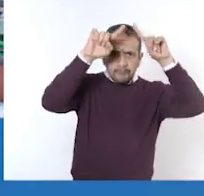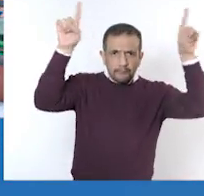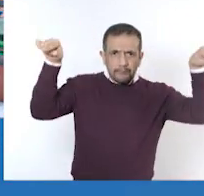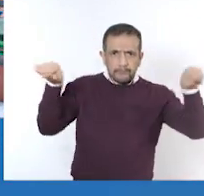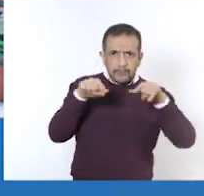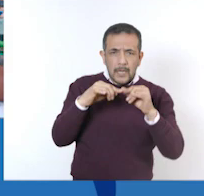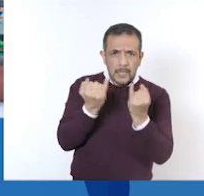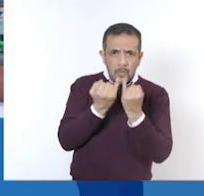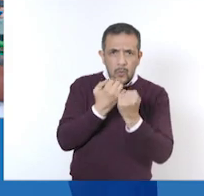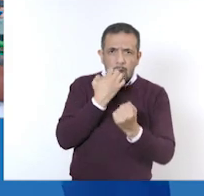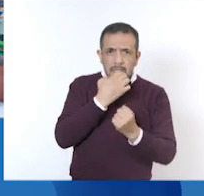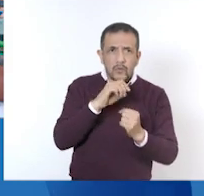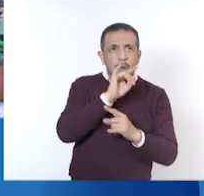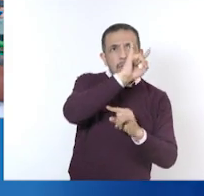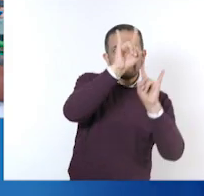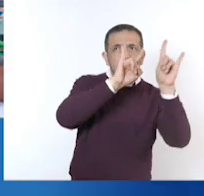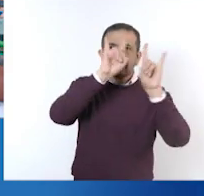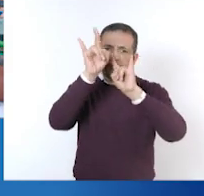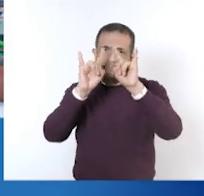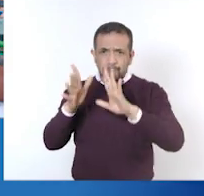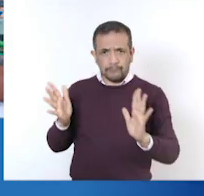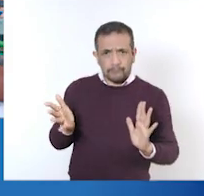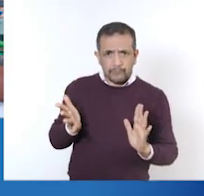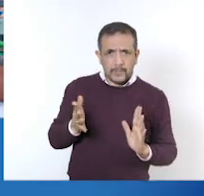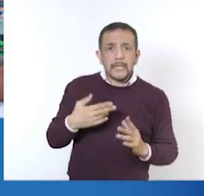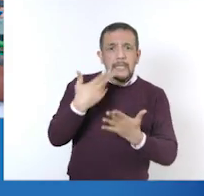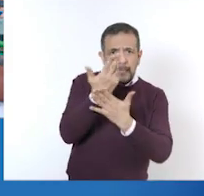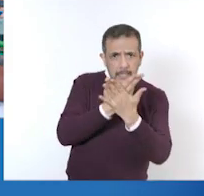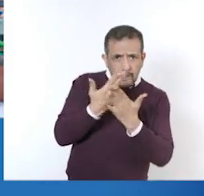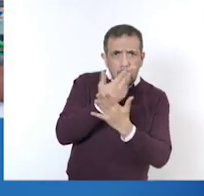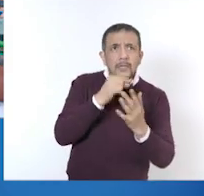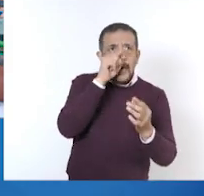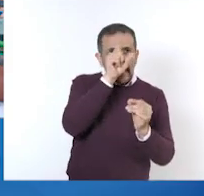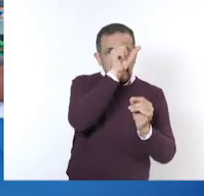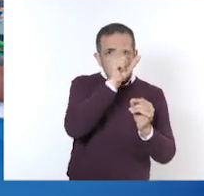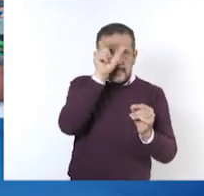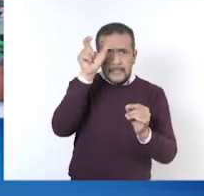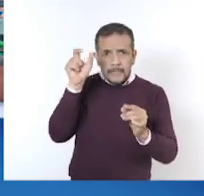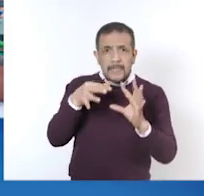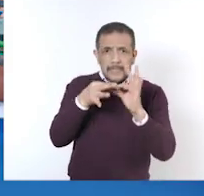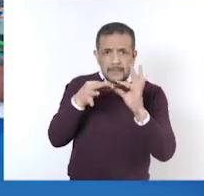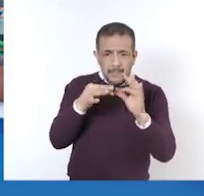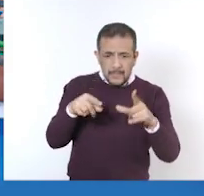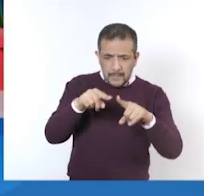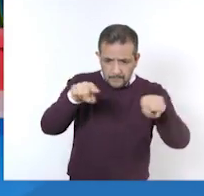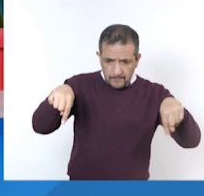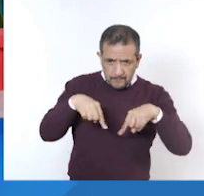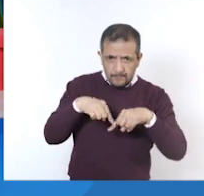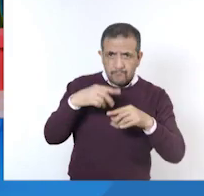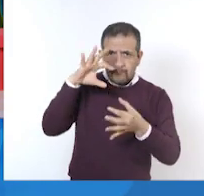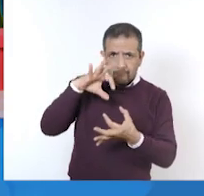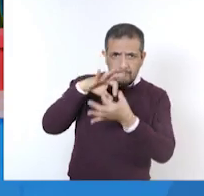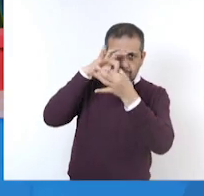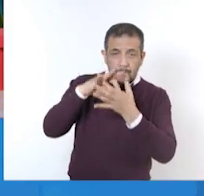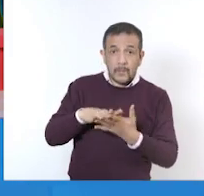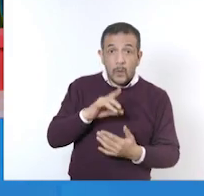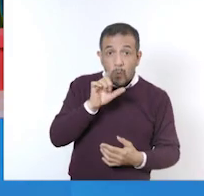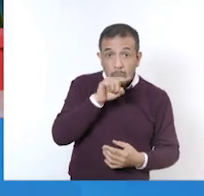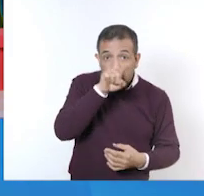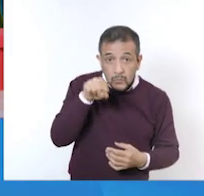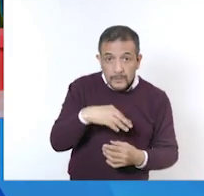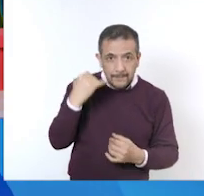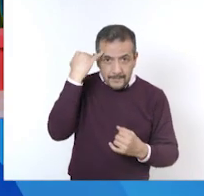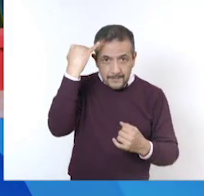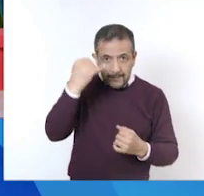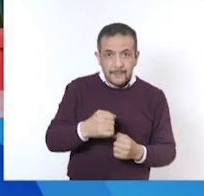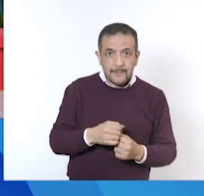mural como los que hacen en la escuela. Ponemos los carteles y los dibujos explicando la maqueta. Cuando tengan la idea de cómo